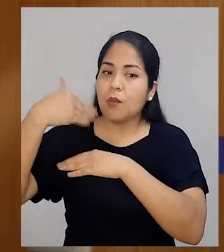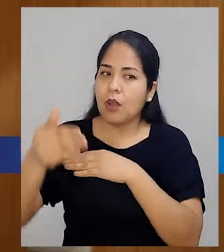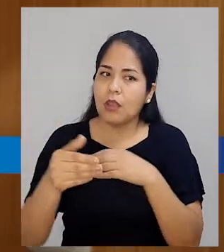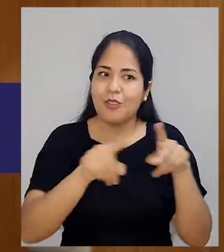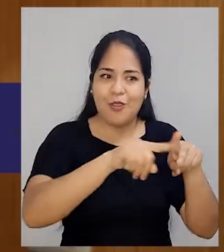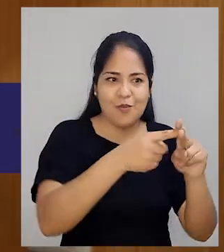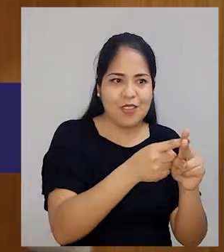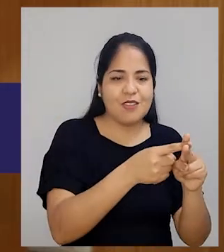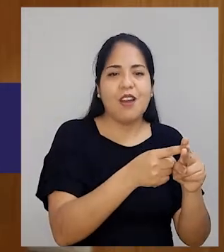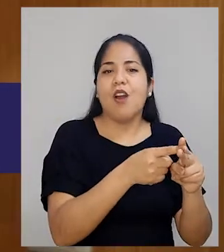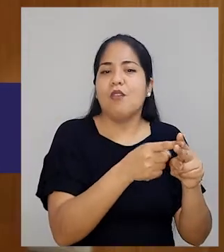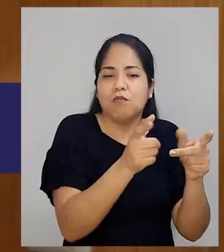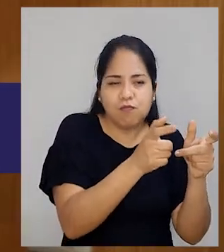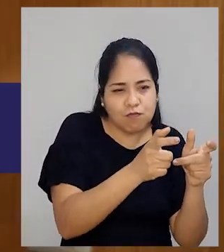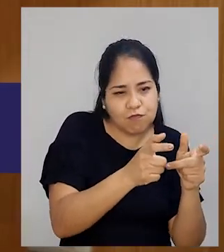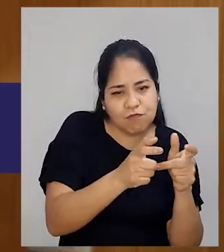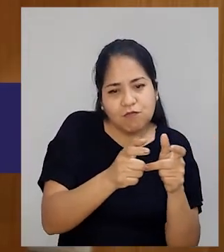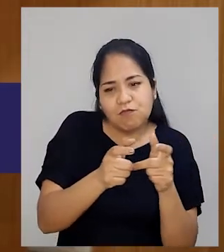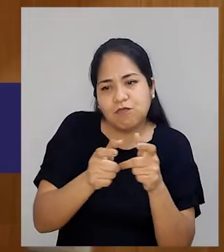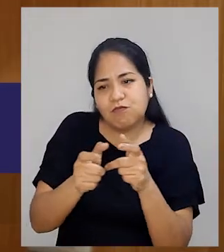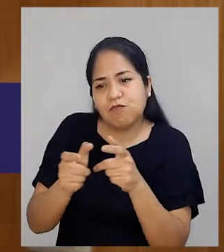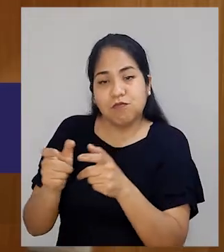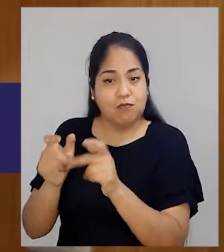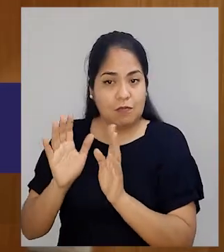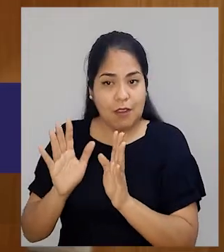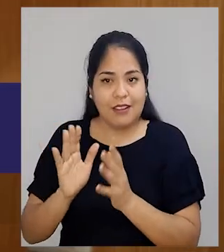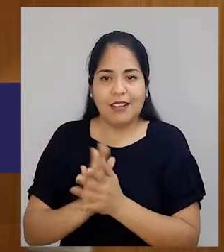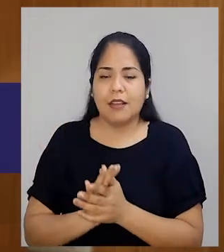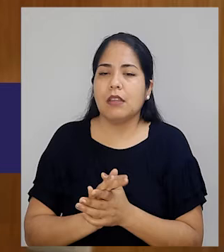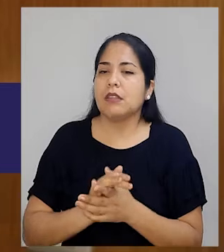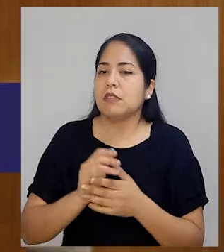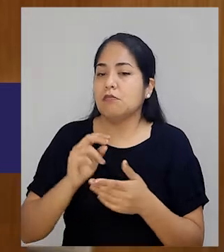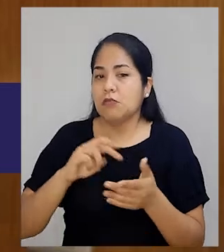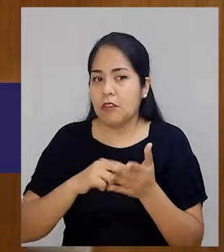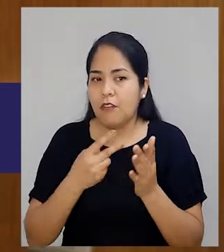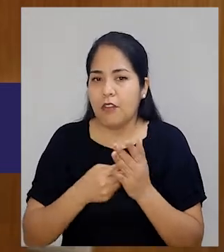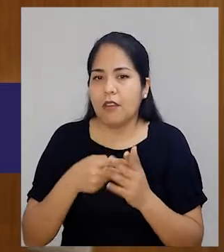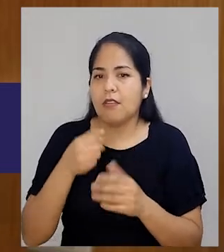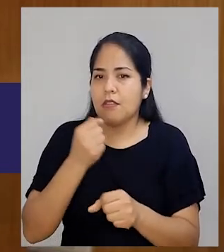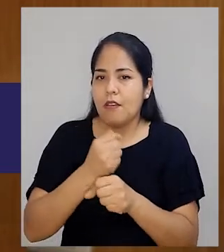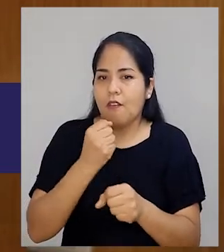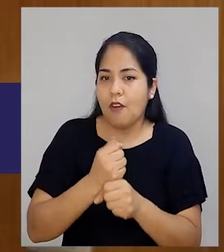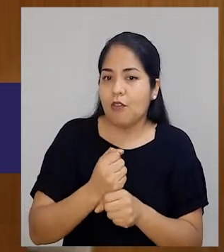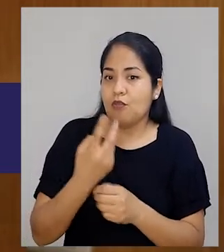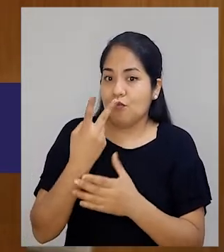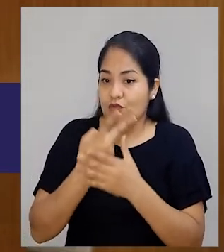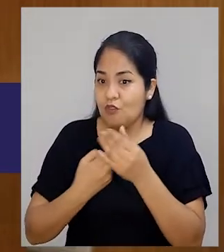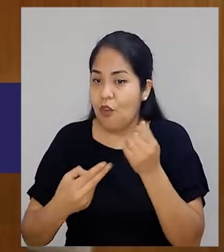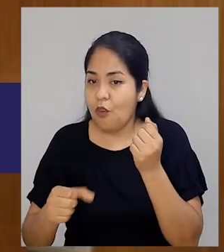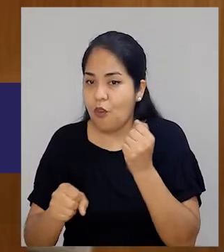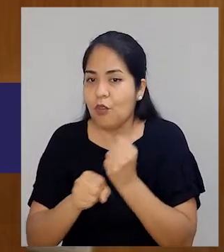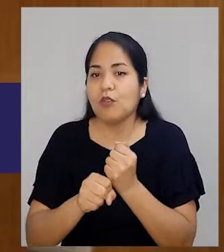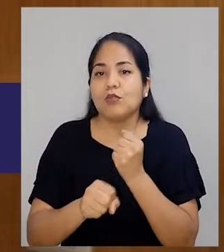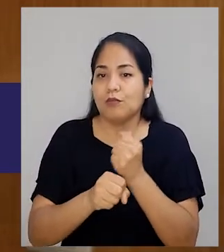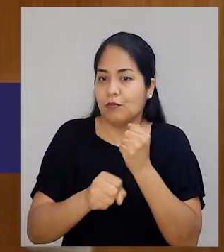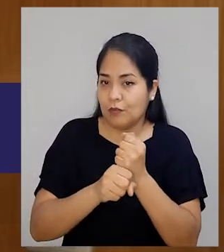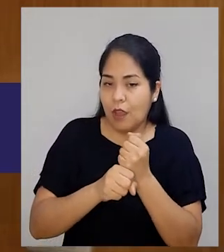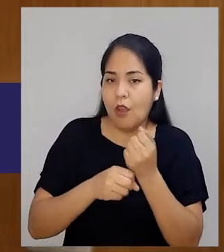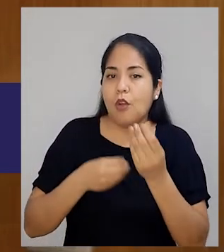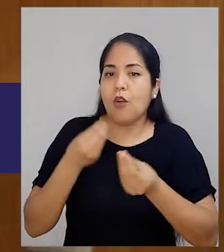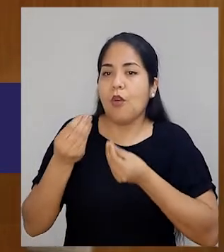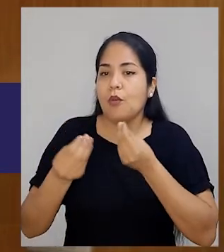voy a fiscalizar el próximo año. Entonces, de alguna manera, como puedes notarlo, es una articulación entre las